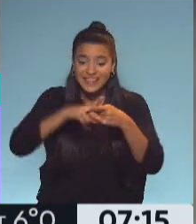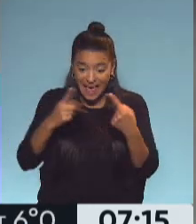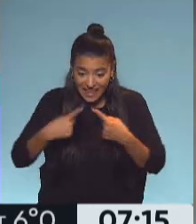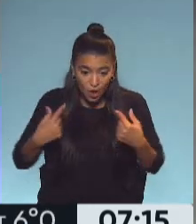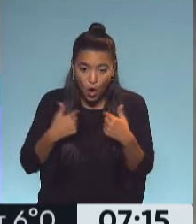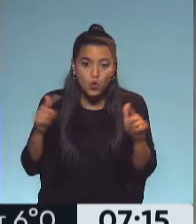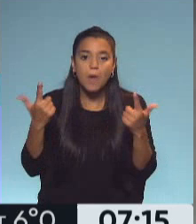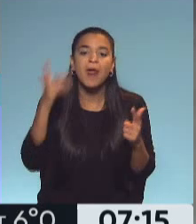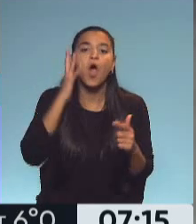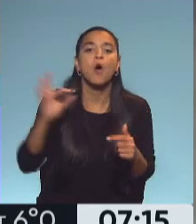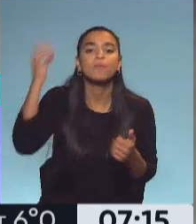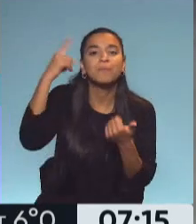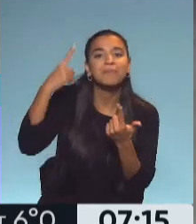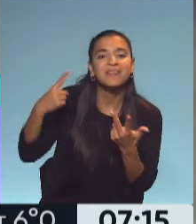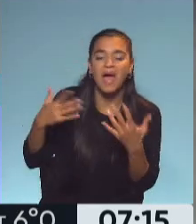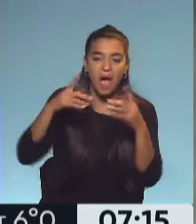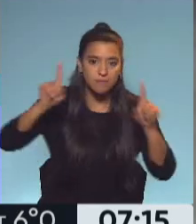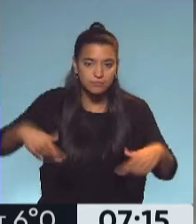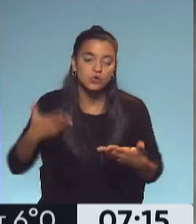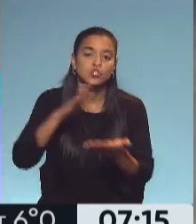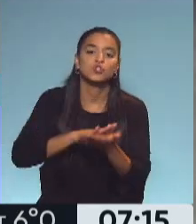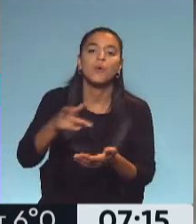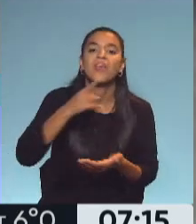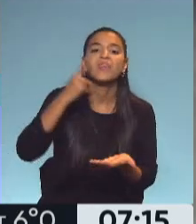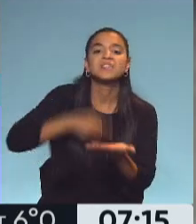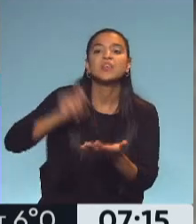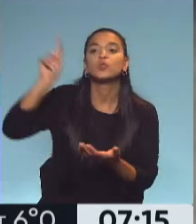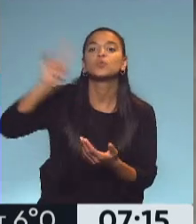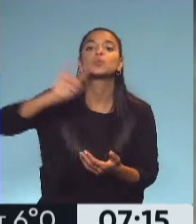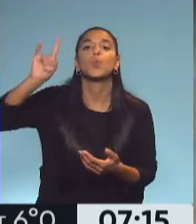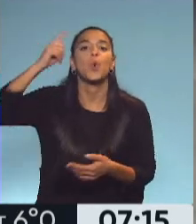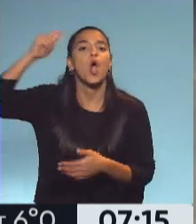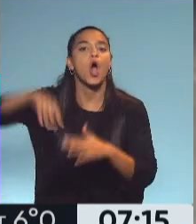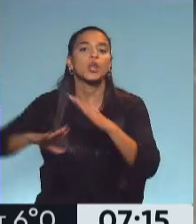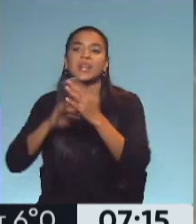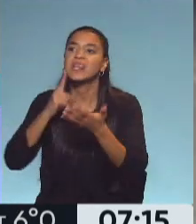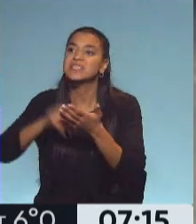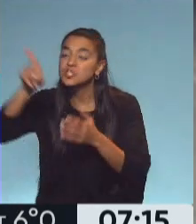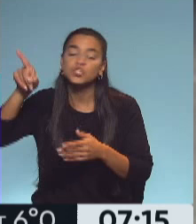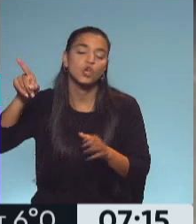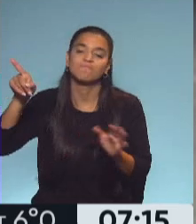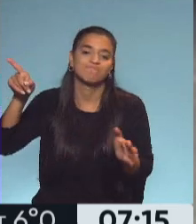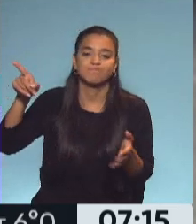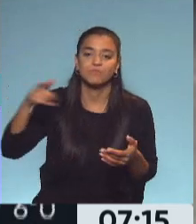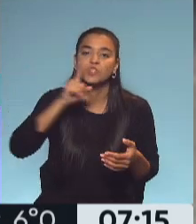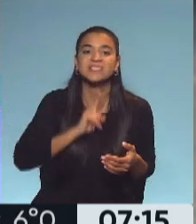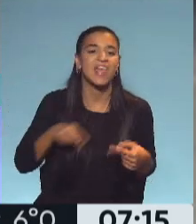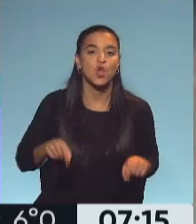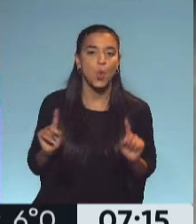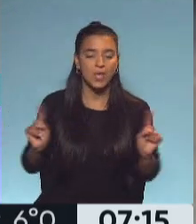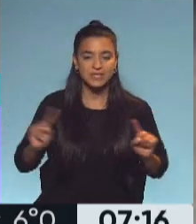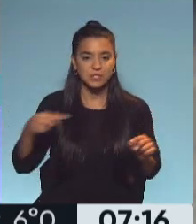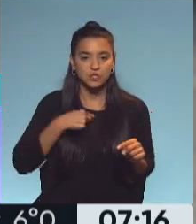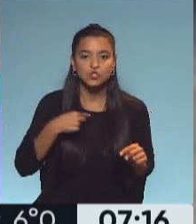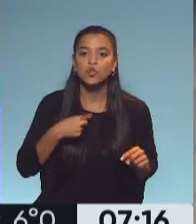para opinar de todo esto, yo no puedo opinar sobre la decisión de la Corte. Sería poco serio que yo